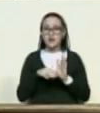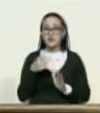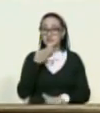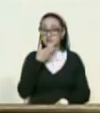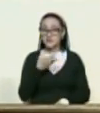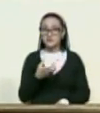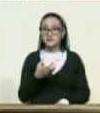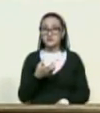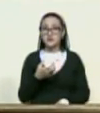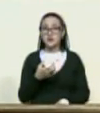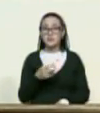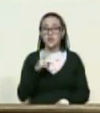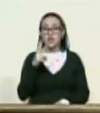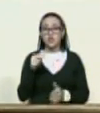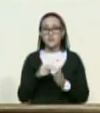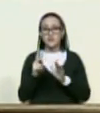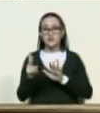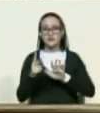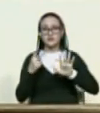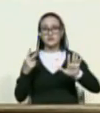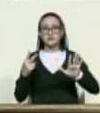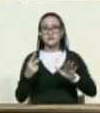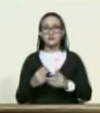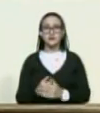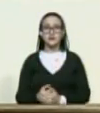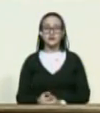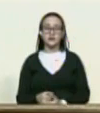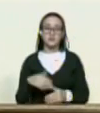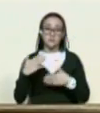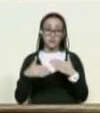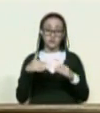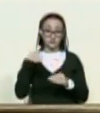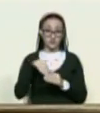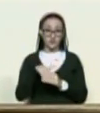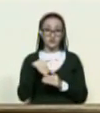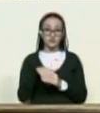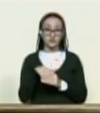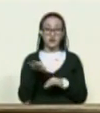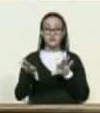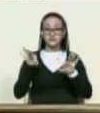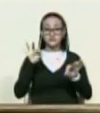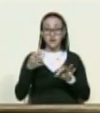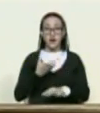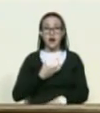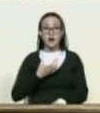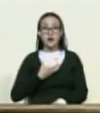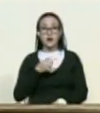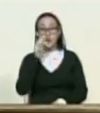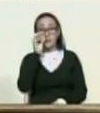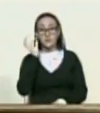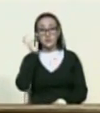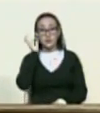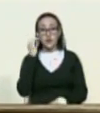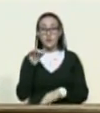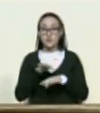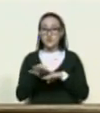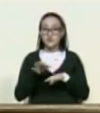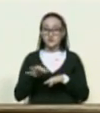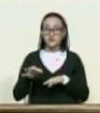diciembre del 2017 el proceso electoral para la escogencia de alcaldesas y alcaldes de los